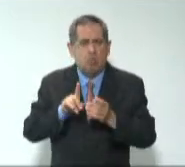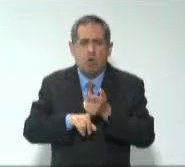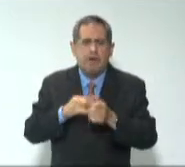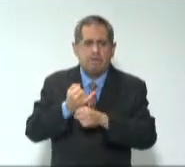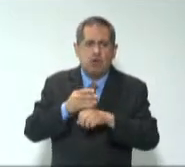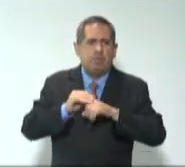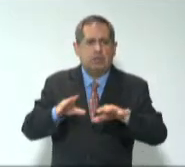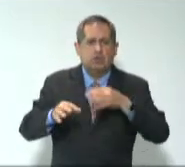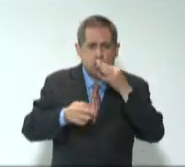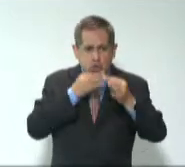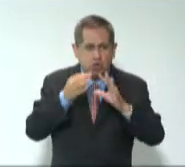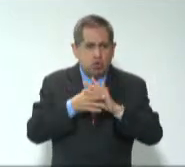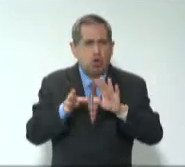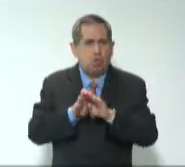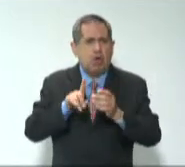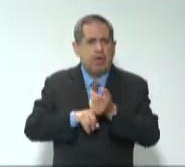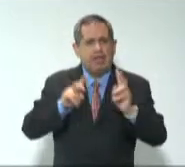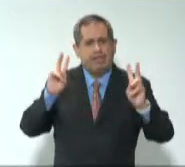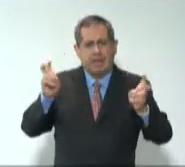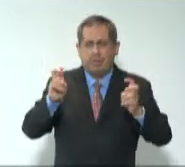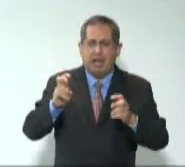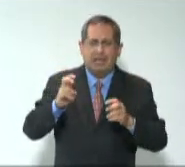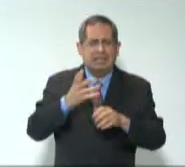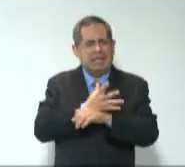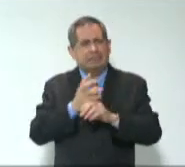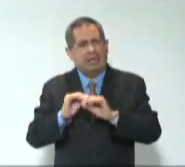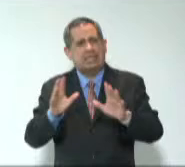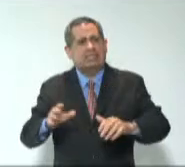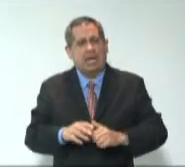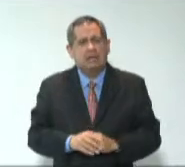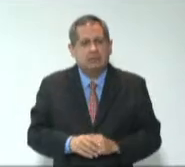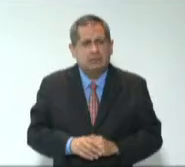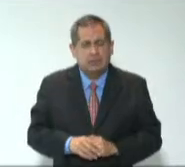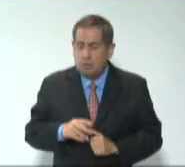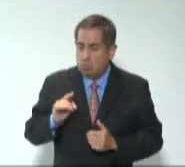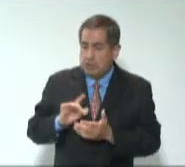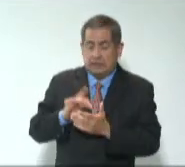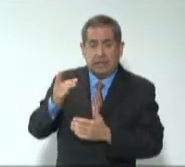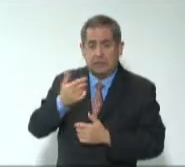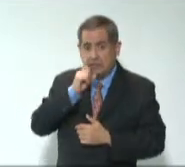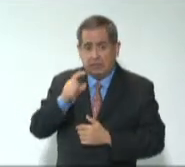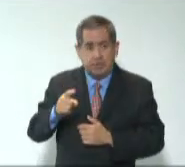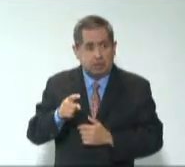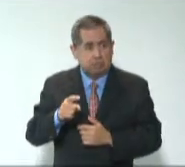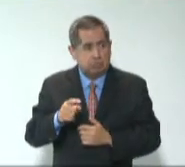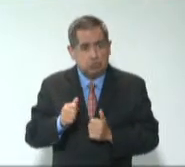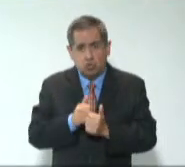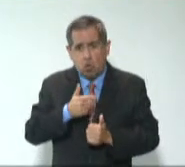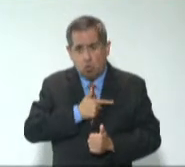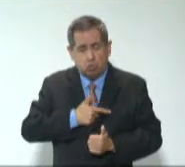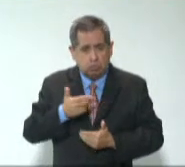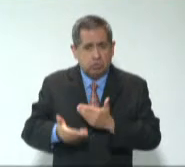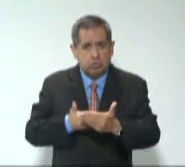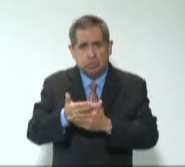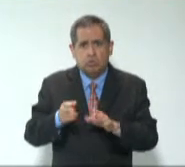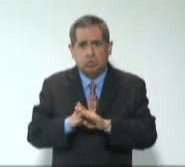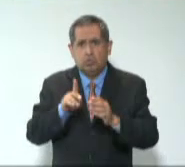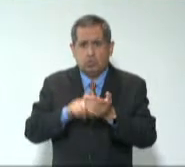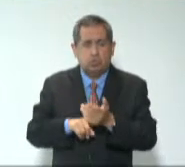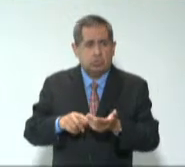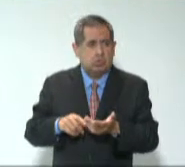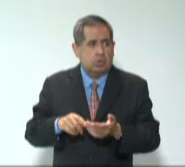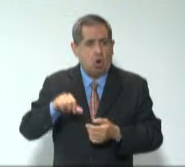información que proviene de este tema de protiva pues muchas gracias y Estamos a sus órdenes en Bueno todavía no